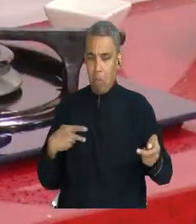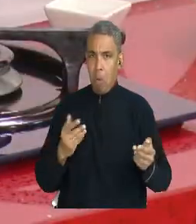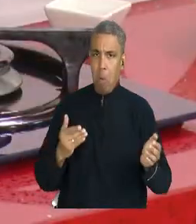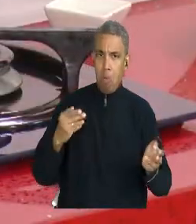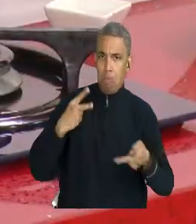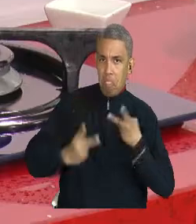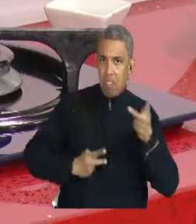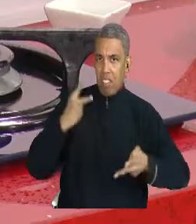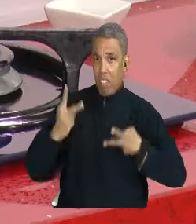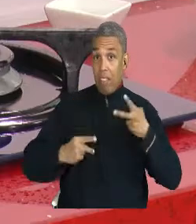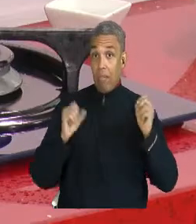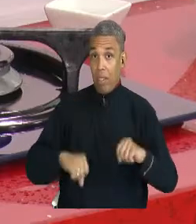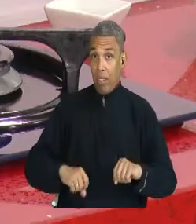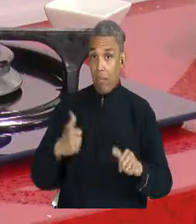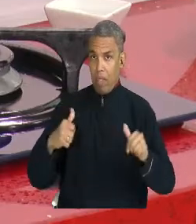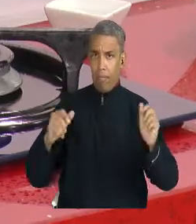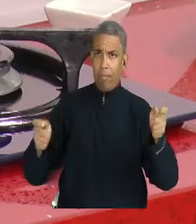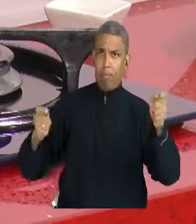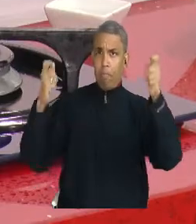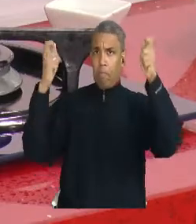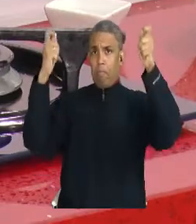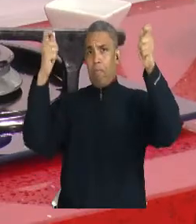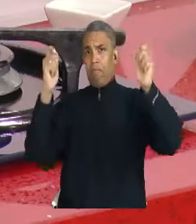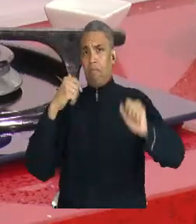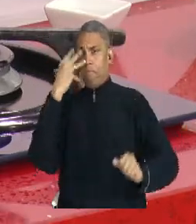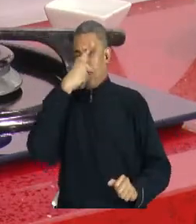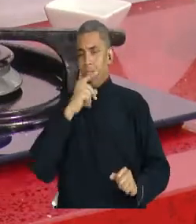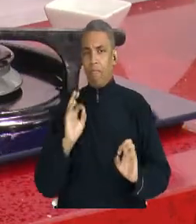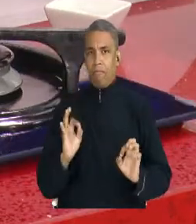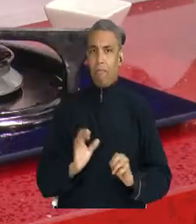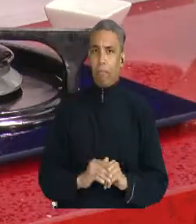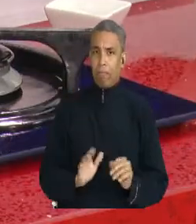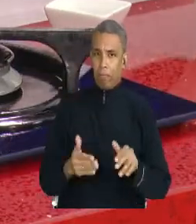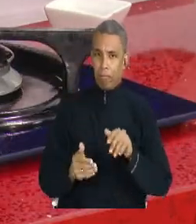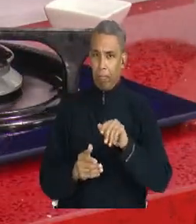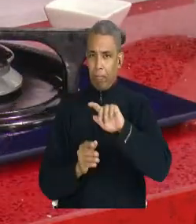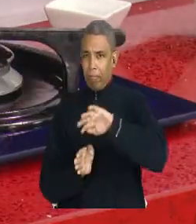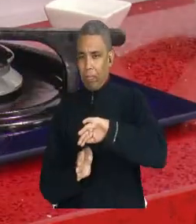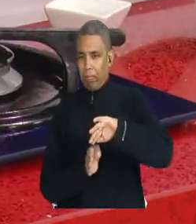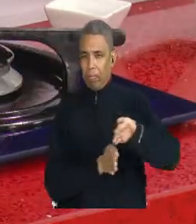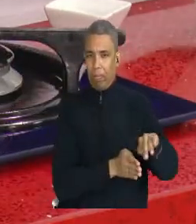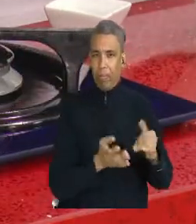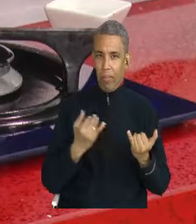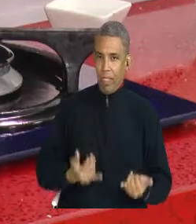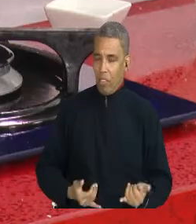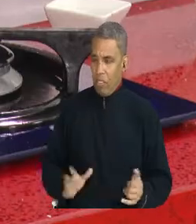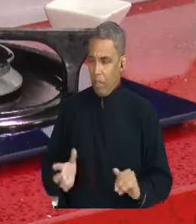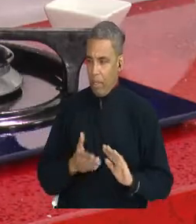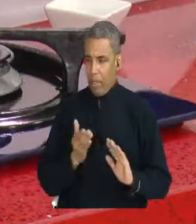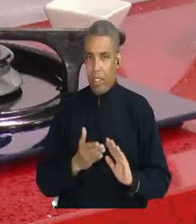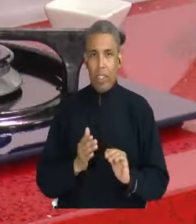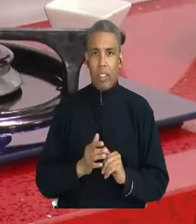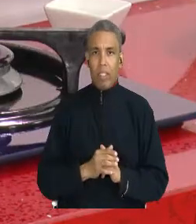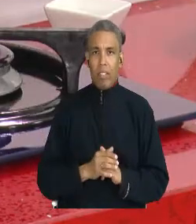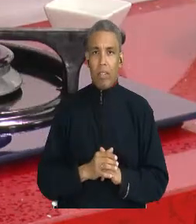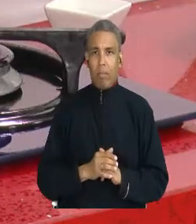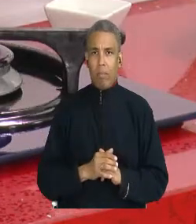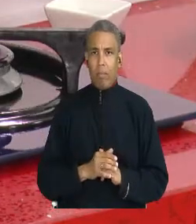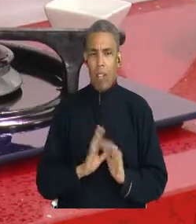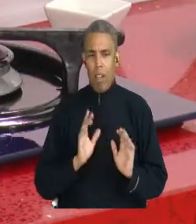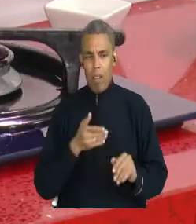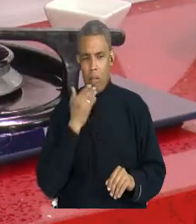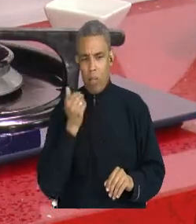nuestros róbalos casi listo, tampoco difícil de darle el giro. ¡Wow! ¿Con el palillito? No, el palillito lo rompería.